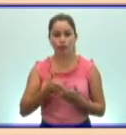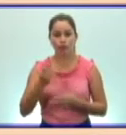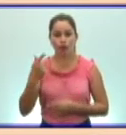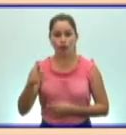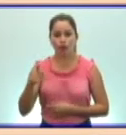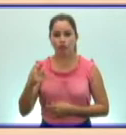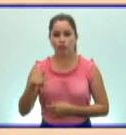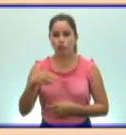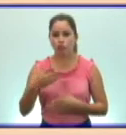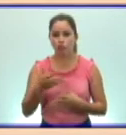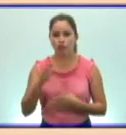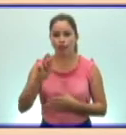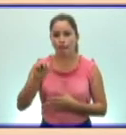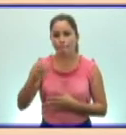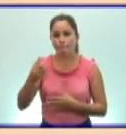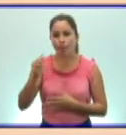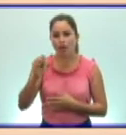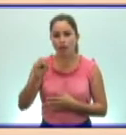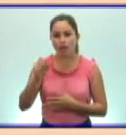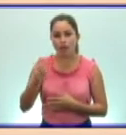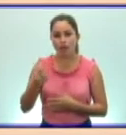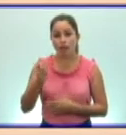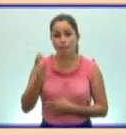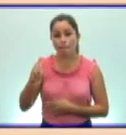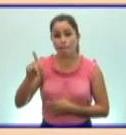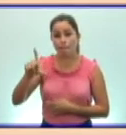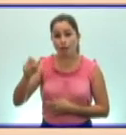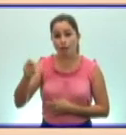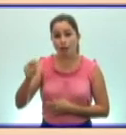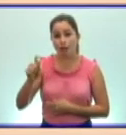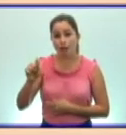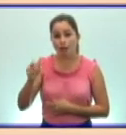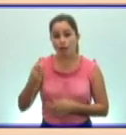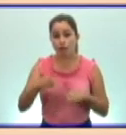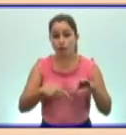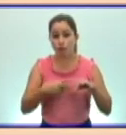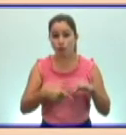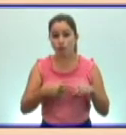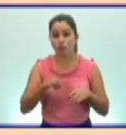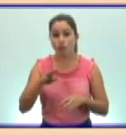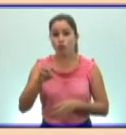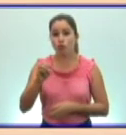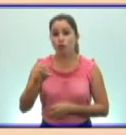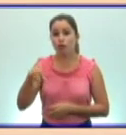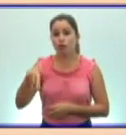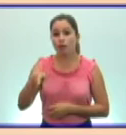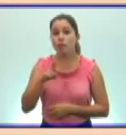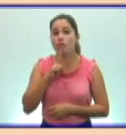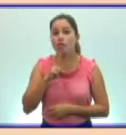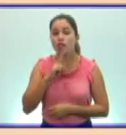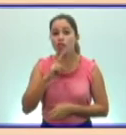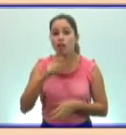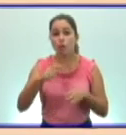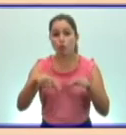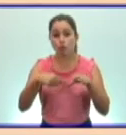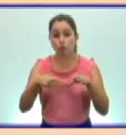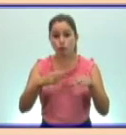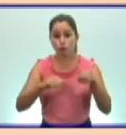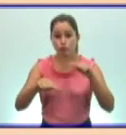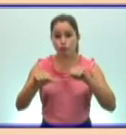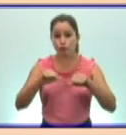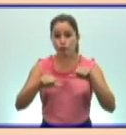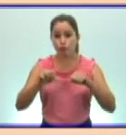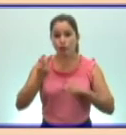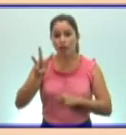de nitrato de plata debe disolverse en 50 gramos de agua para preparar una disolución saturada a 30 grados